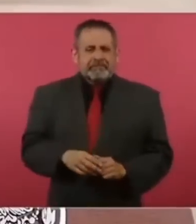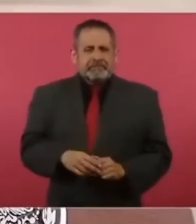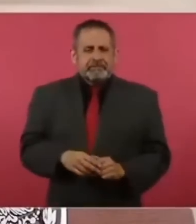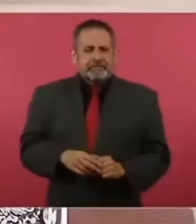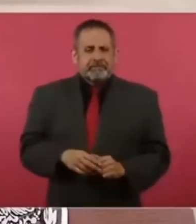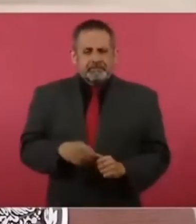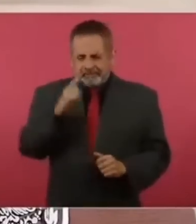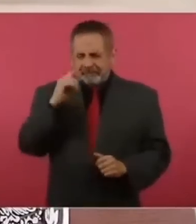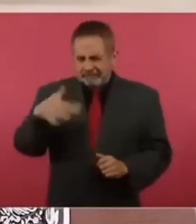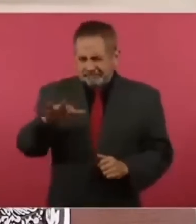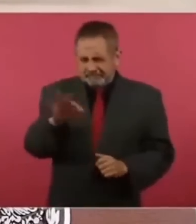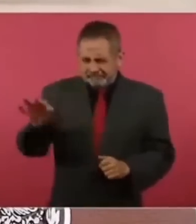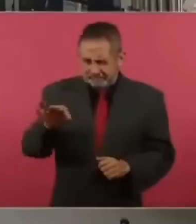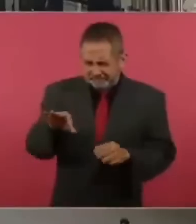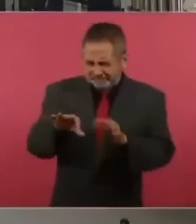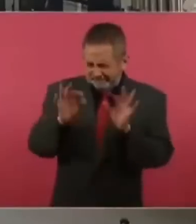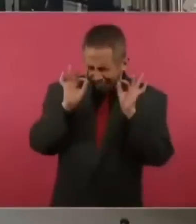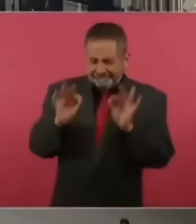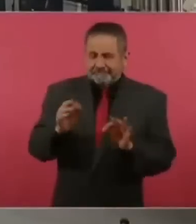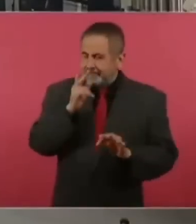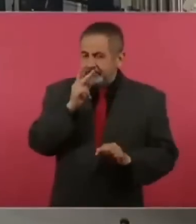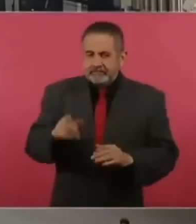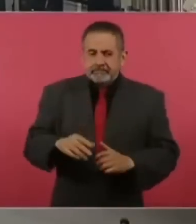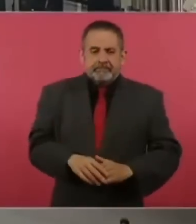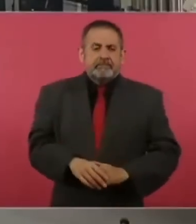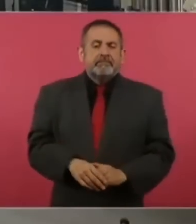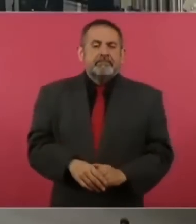Palabras más, pero búscala exacta.